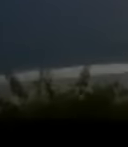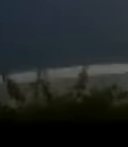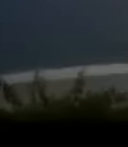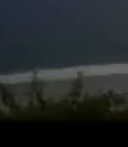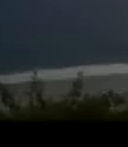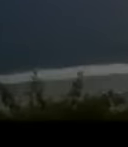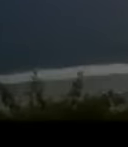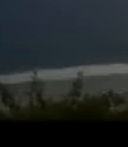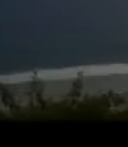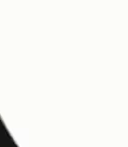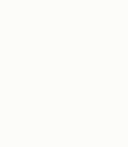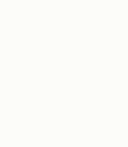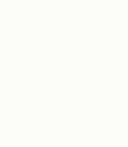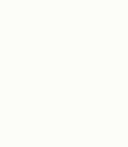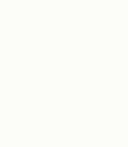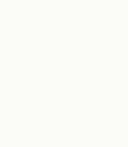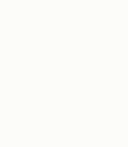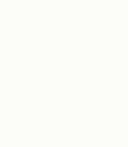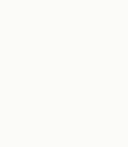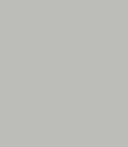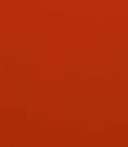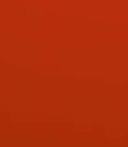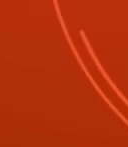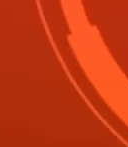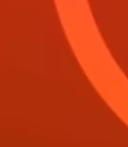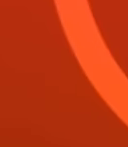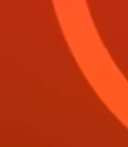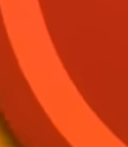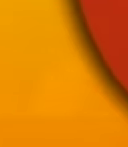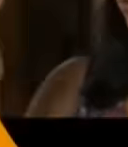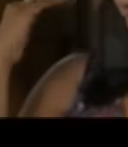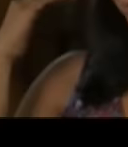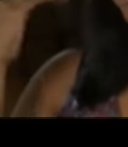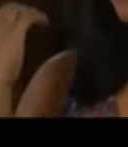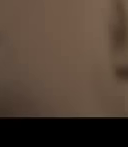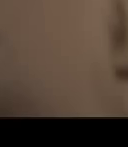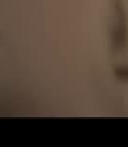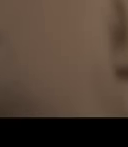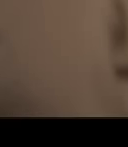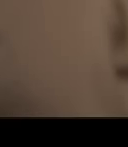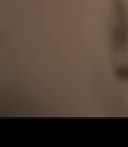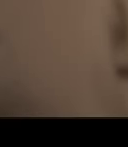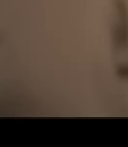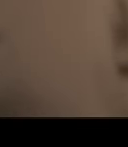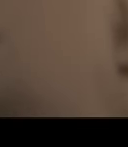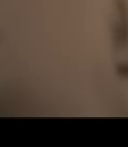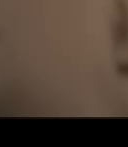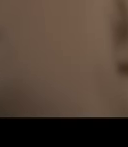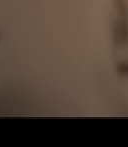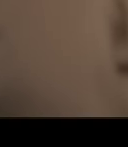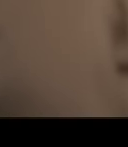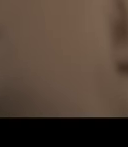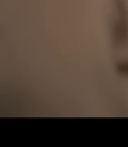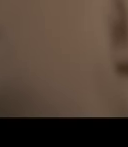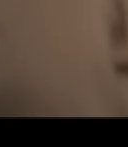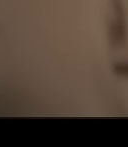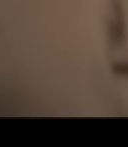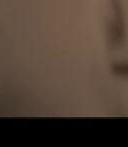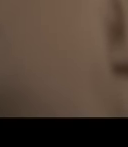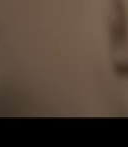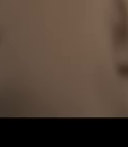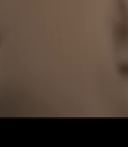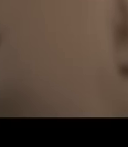banco. Ecuador TV. Somos todos. Él estaba luchando por su vida, pero con sus audífonos. Estaba escuchando música desde la